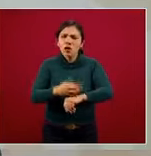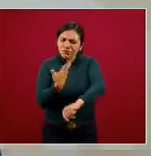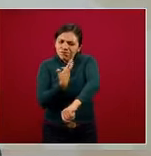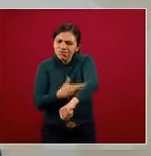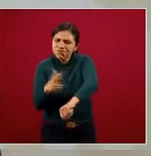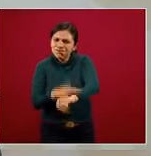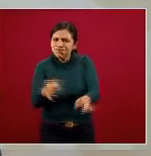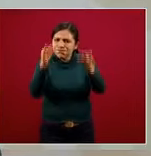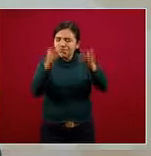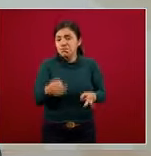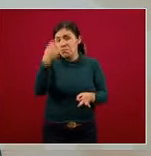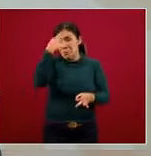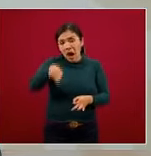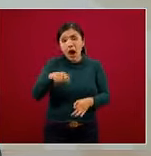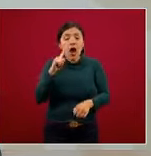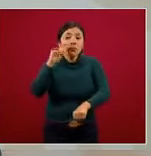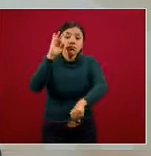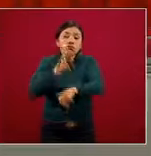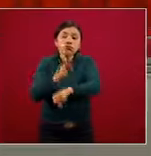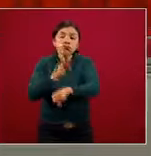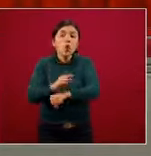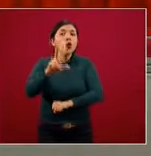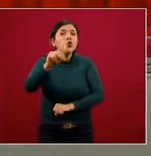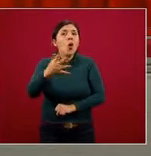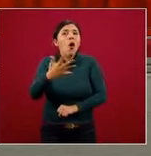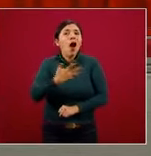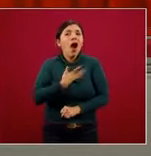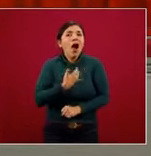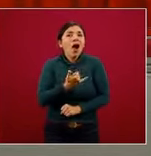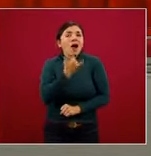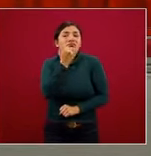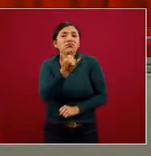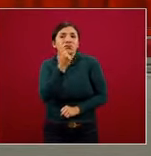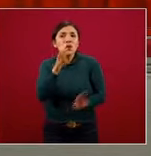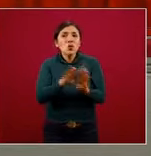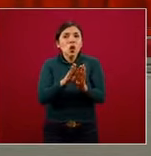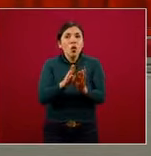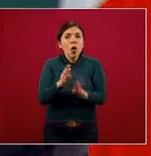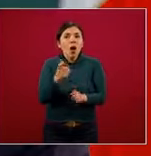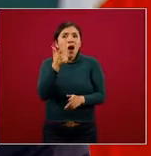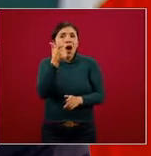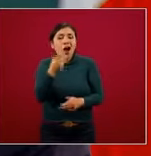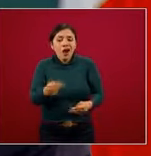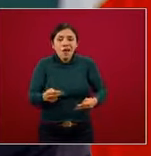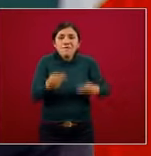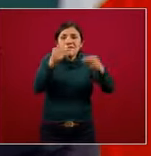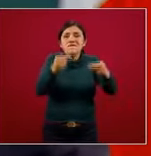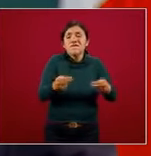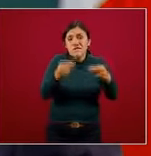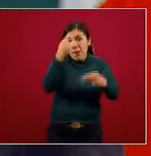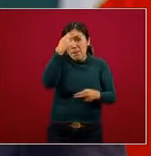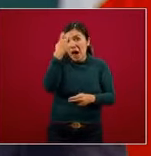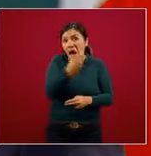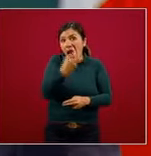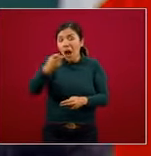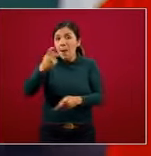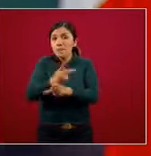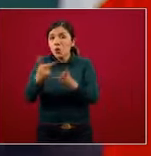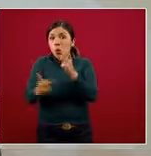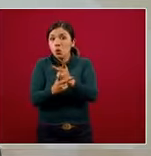para buscar que no exista especulación económica, especulación comercial,